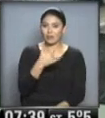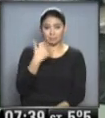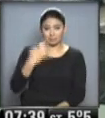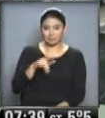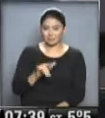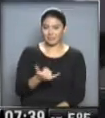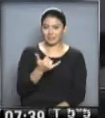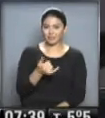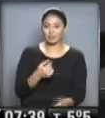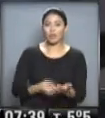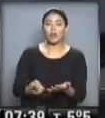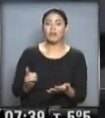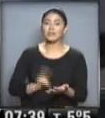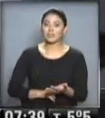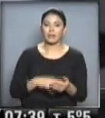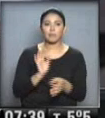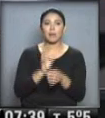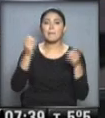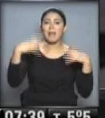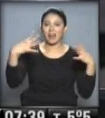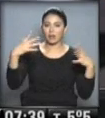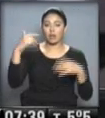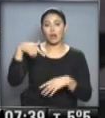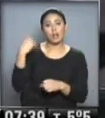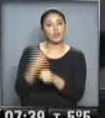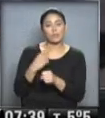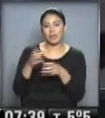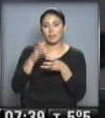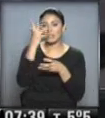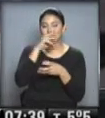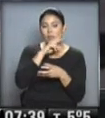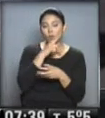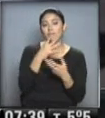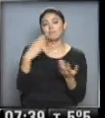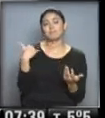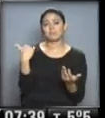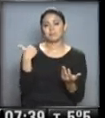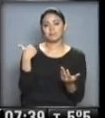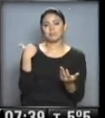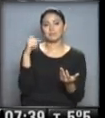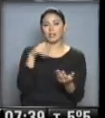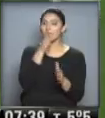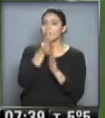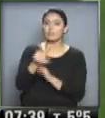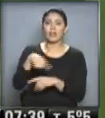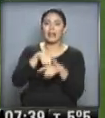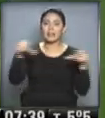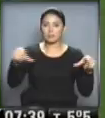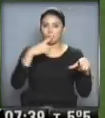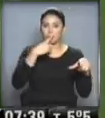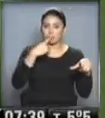realidad. Volvió a lograr un milagro. No pudo ser el milagro para San Martín de San Juan, lamentablemente, que fue al Estadio